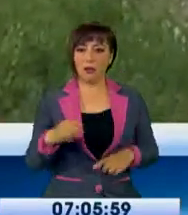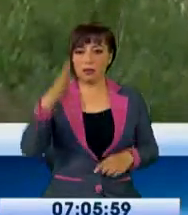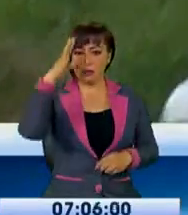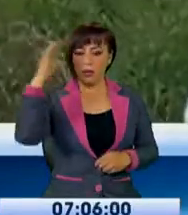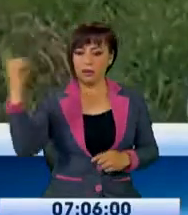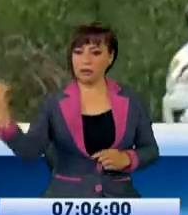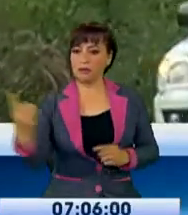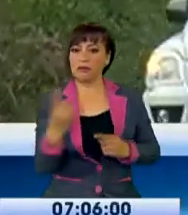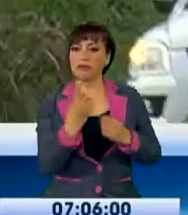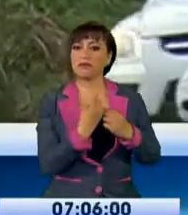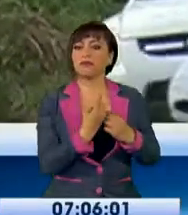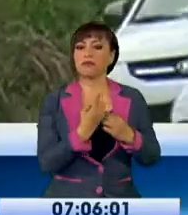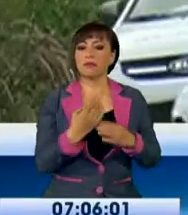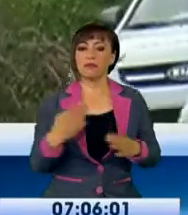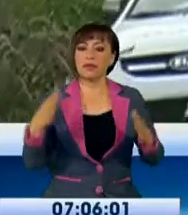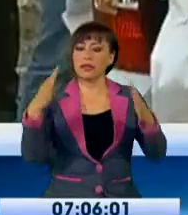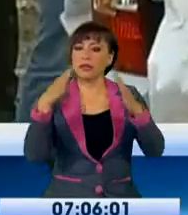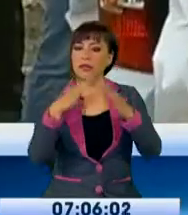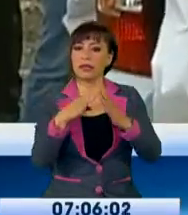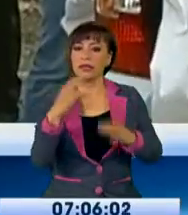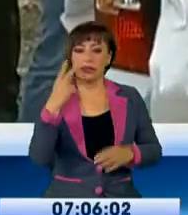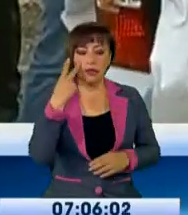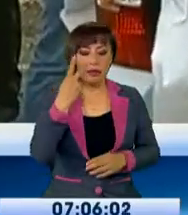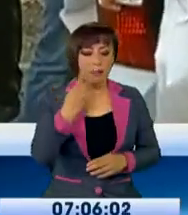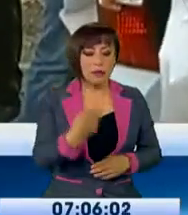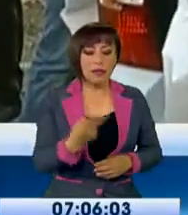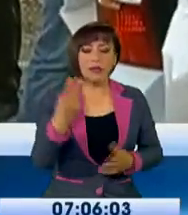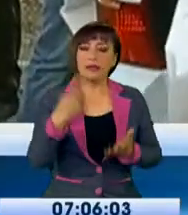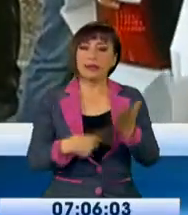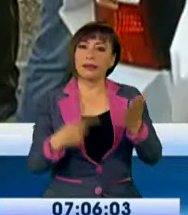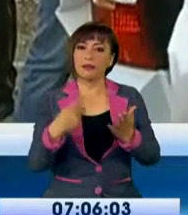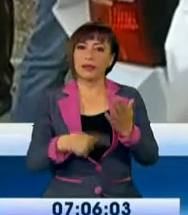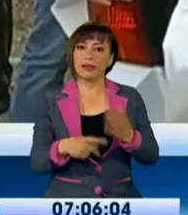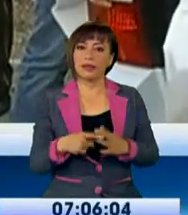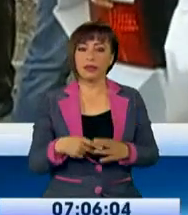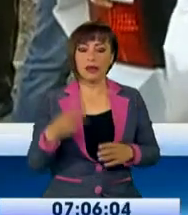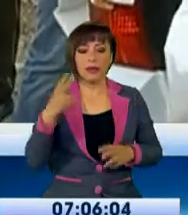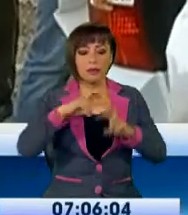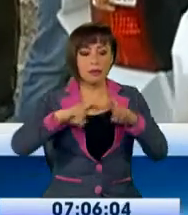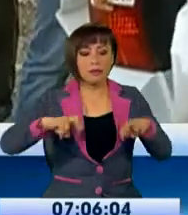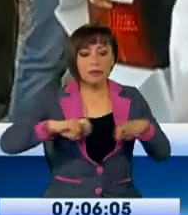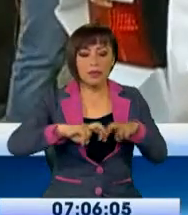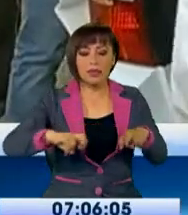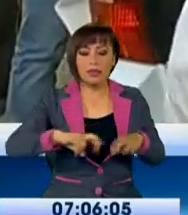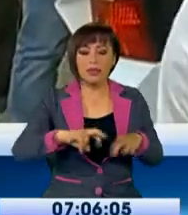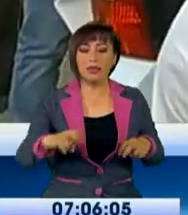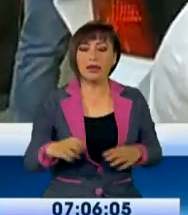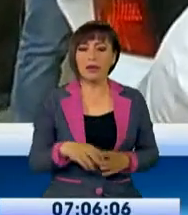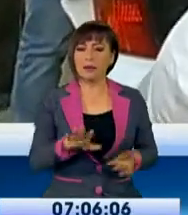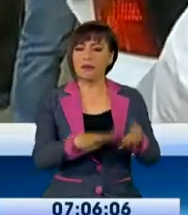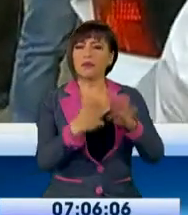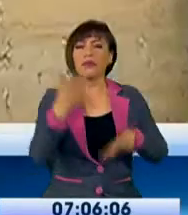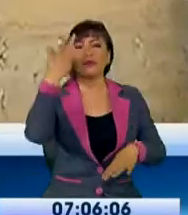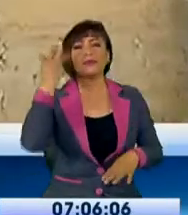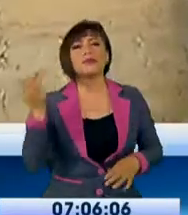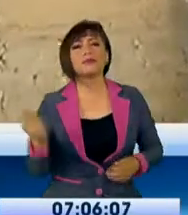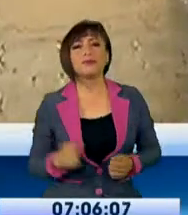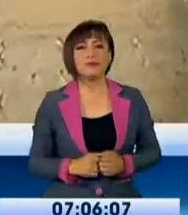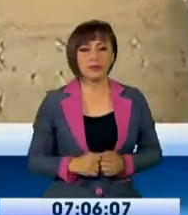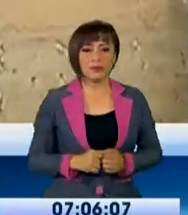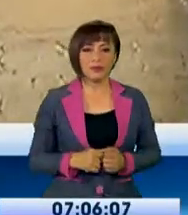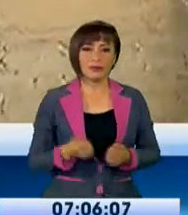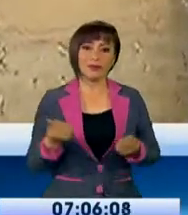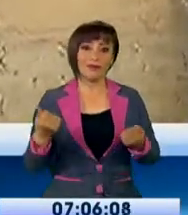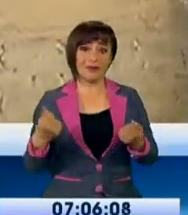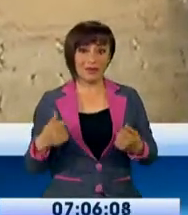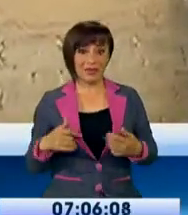criminalística se hicieron presentes para fijar la escena y recabar algún indicio sobre la muerte del ciudadano. Ella se encontraba en estado